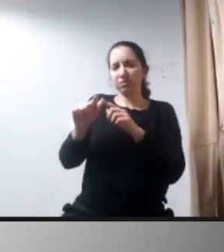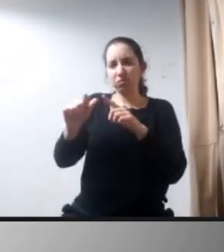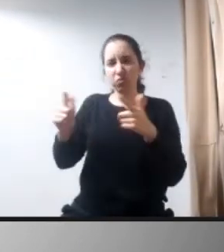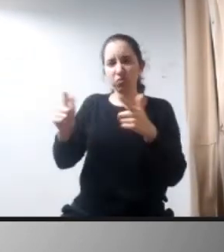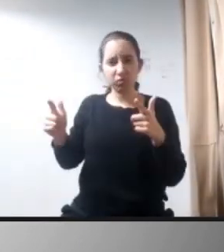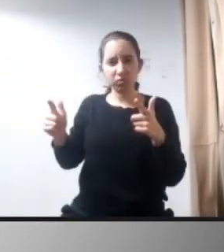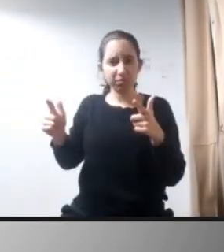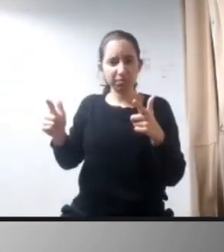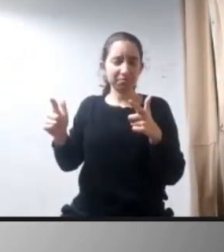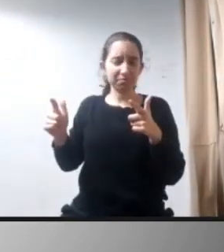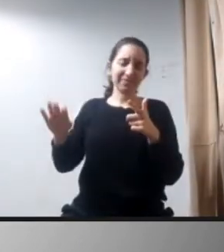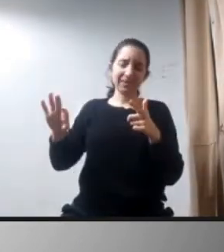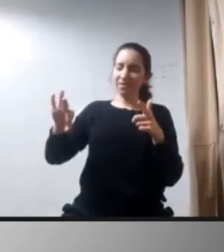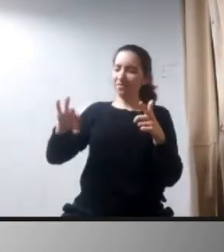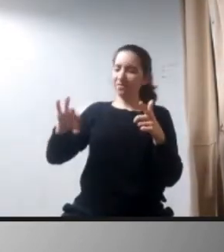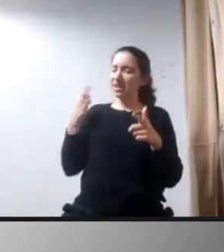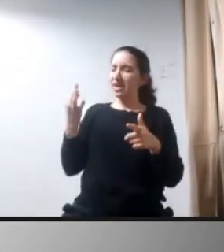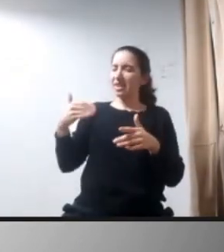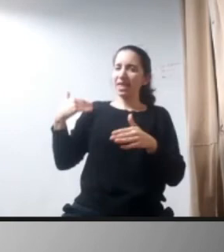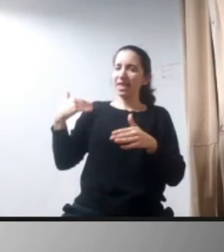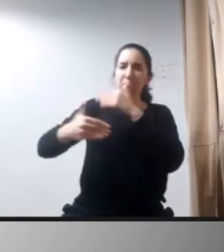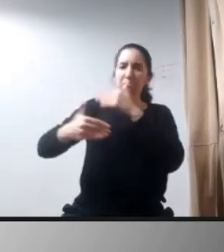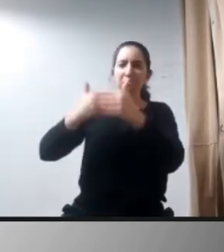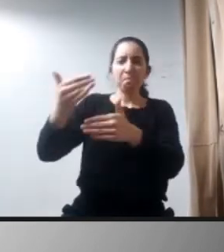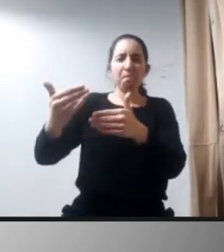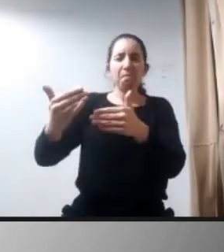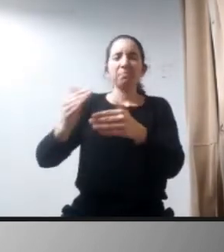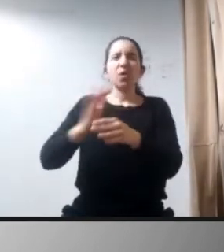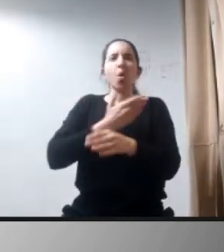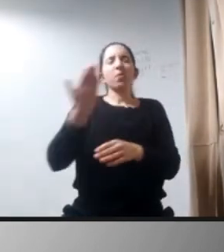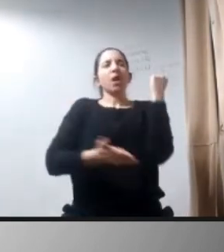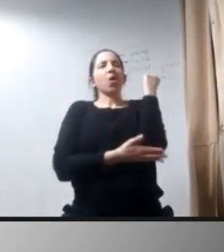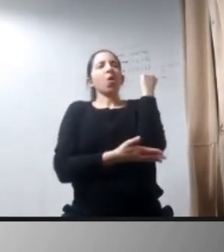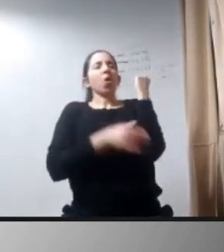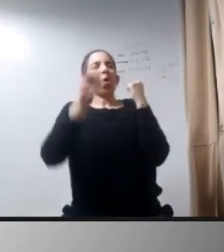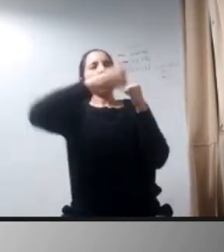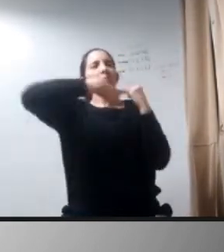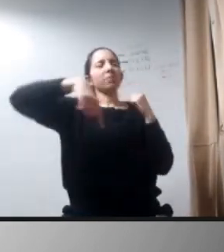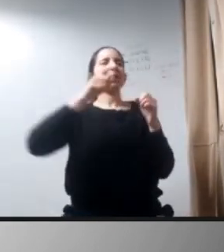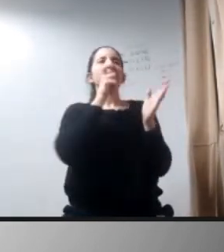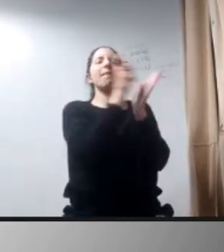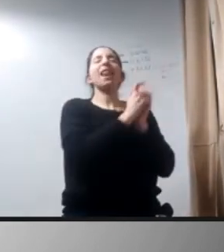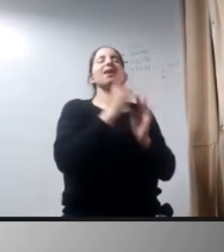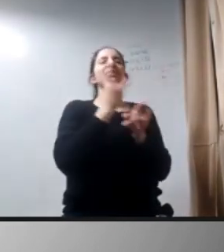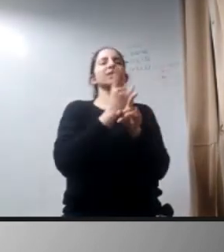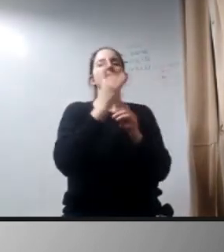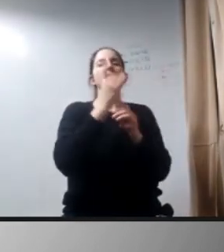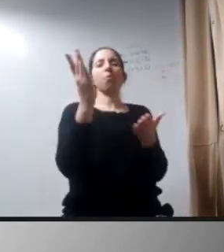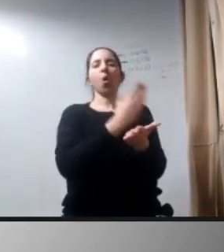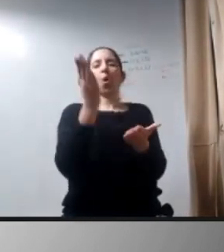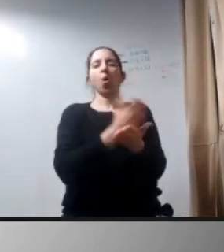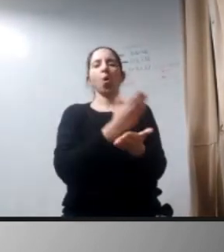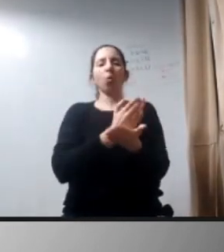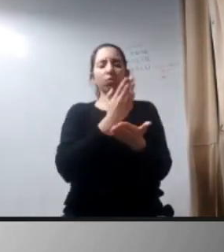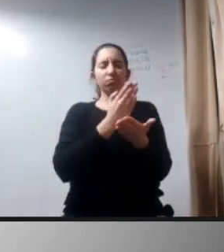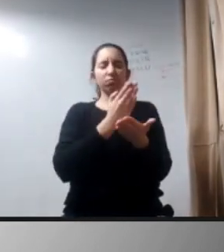en la vida económica, inclusive en el lenguaje de los economistas, se habla siempre de la